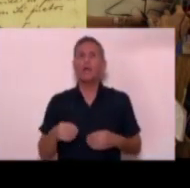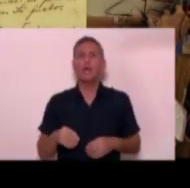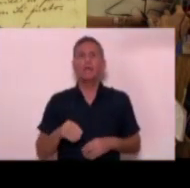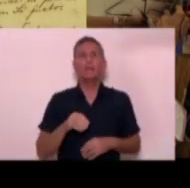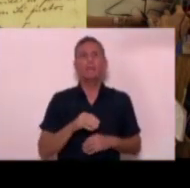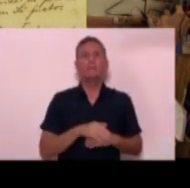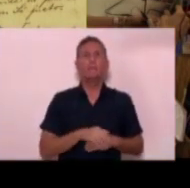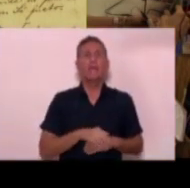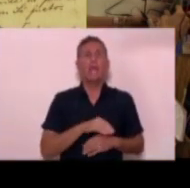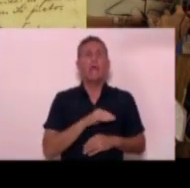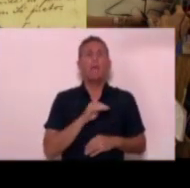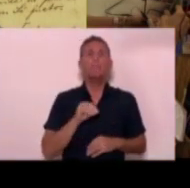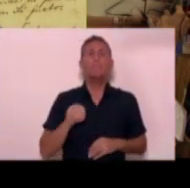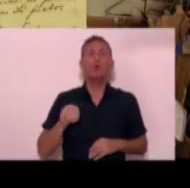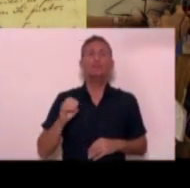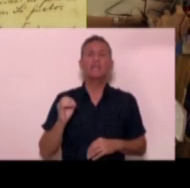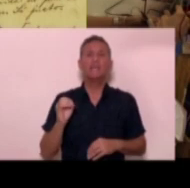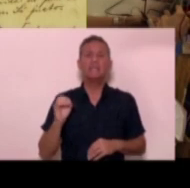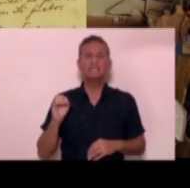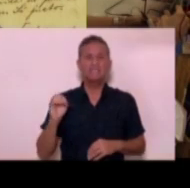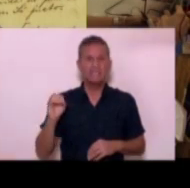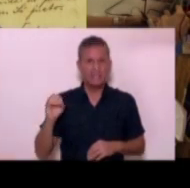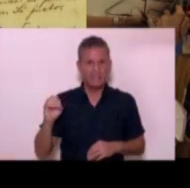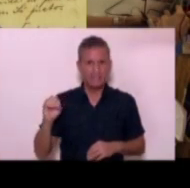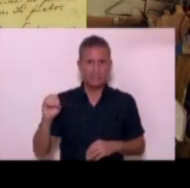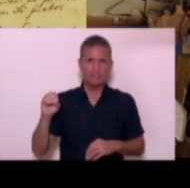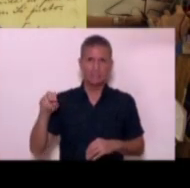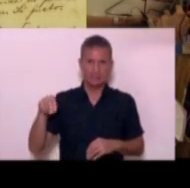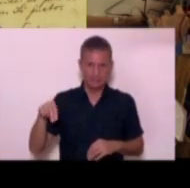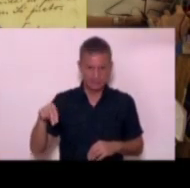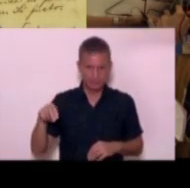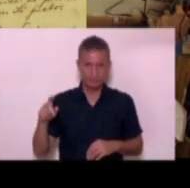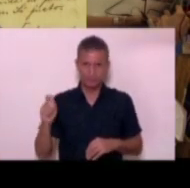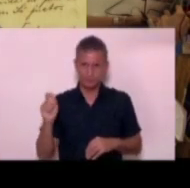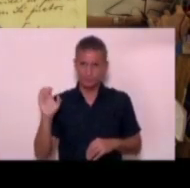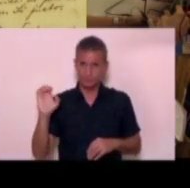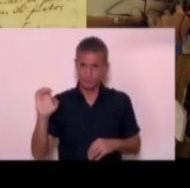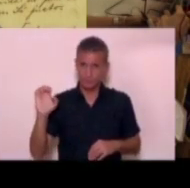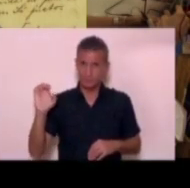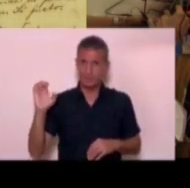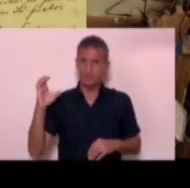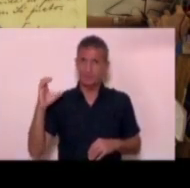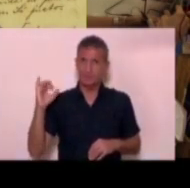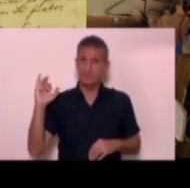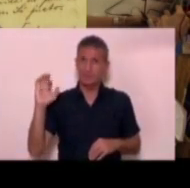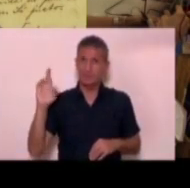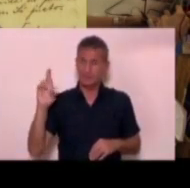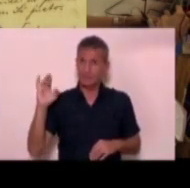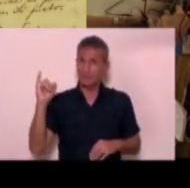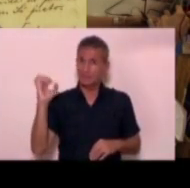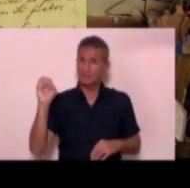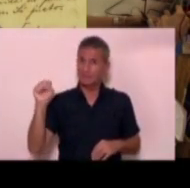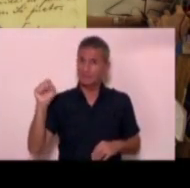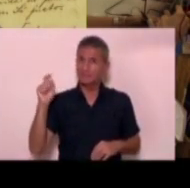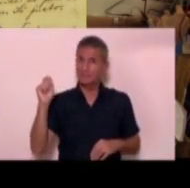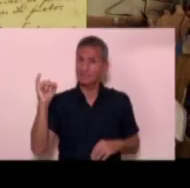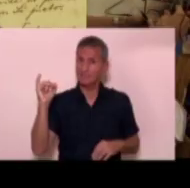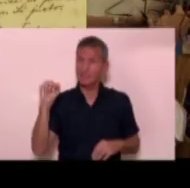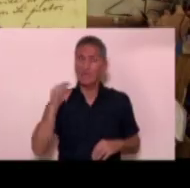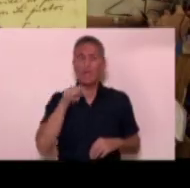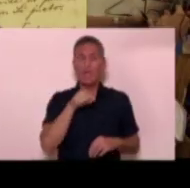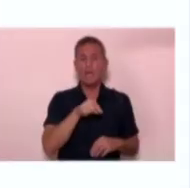Montecristi a Cahuaitiano, escrita por José Martí. ¿Qué deberán hacer en esta oportunidad? Vamos